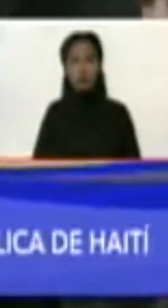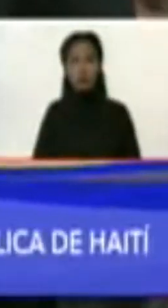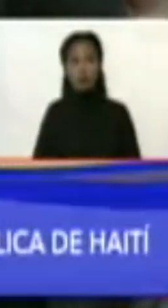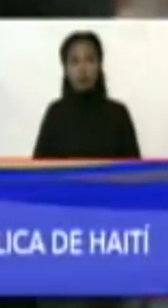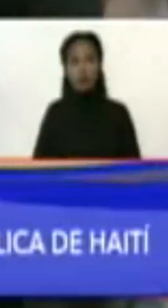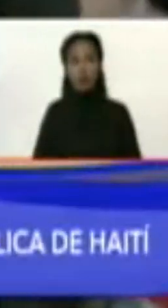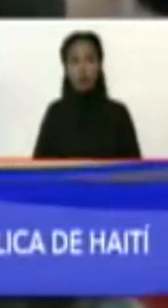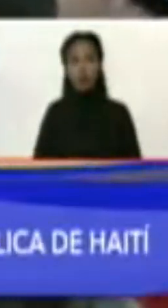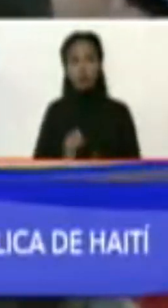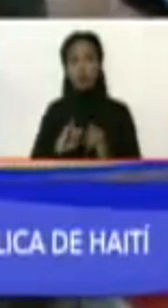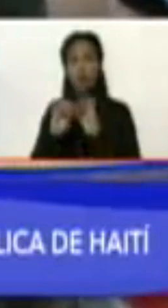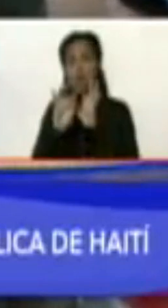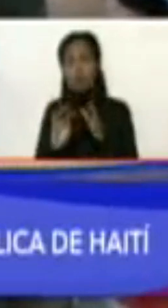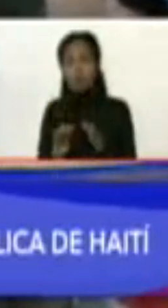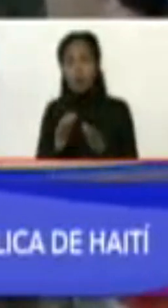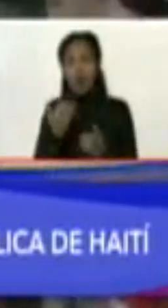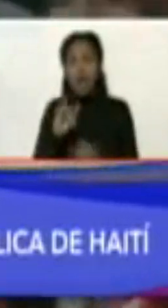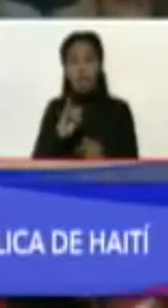Ay bobo.